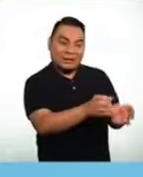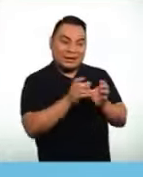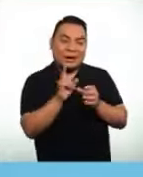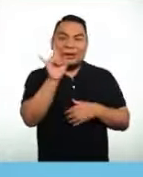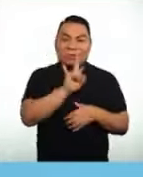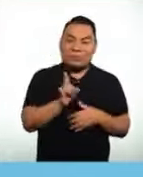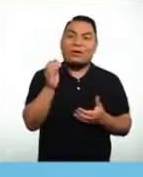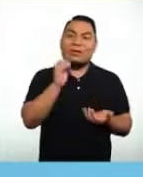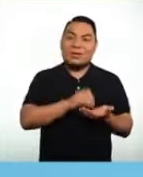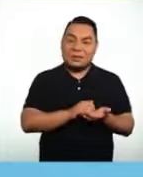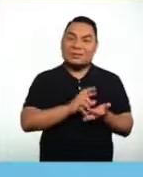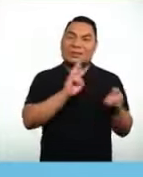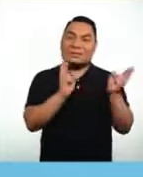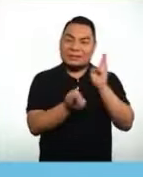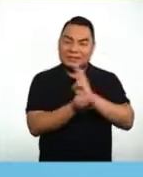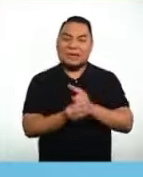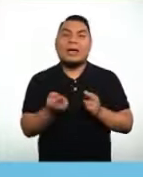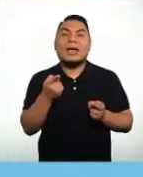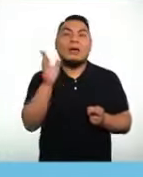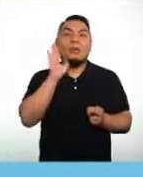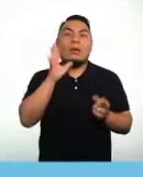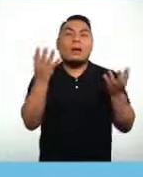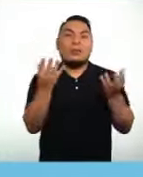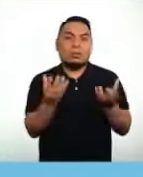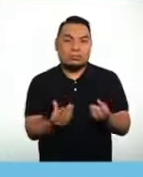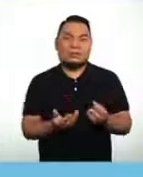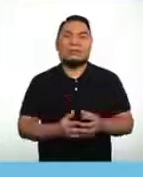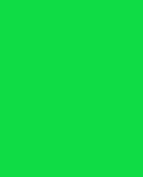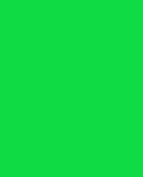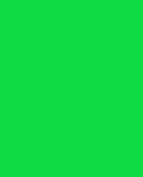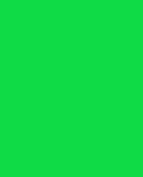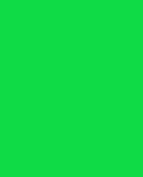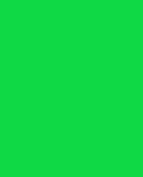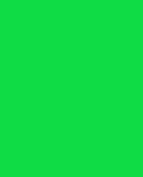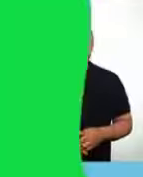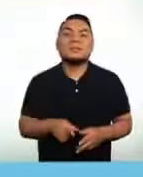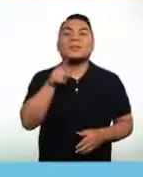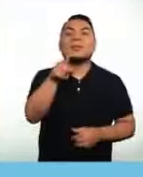basura. Así habrá cada vez menos basura.